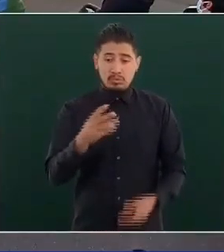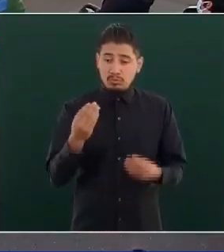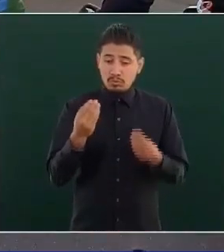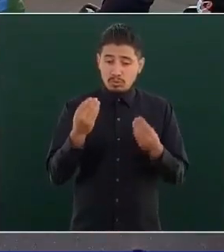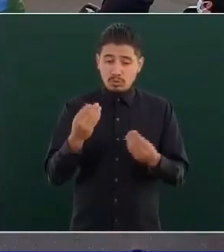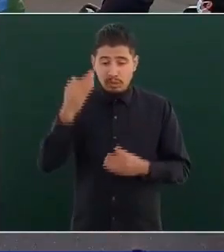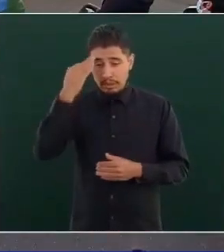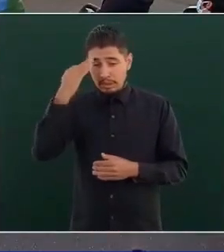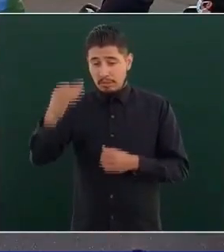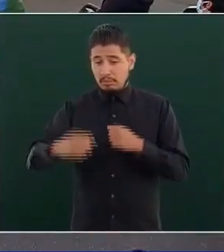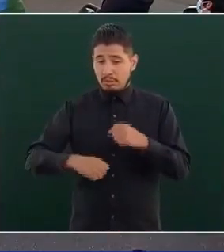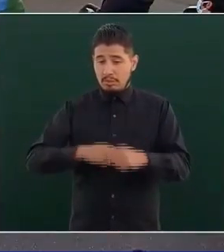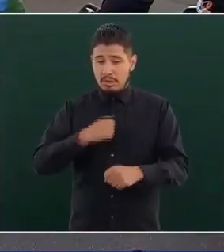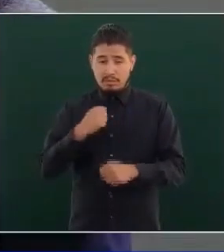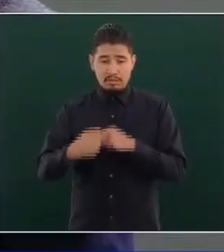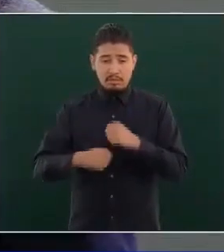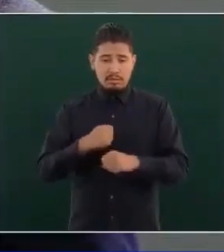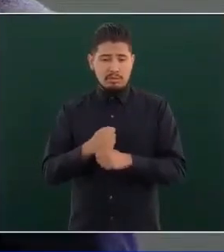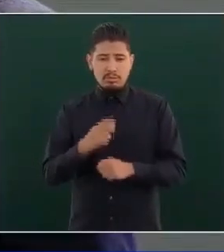mucho tiempo,